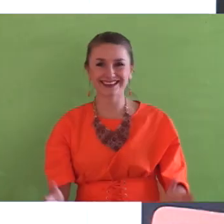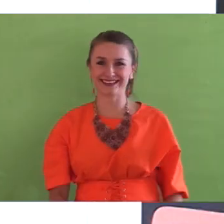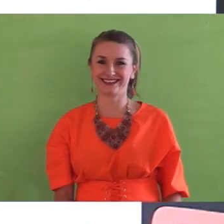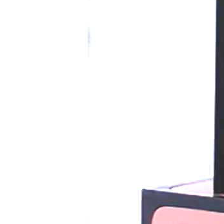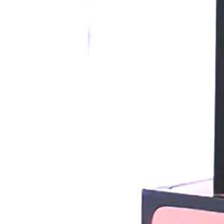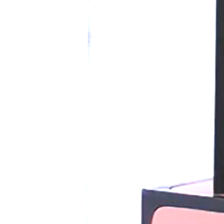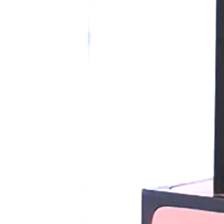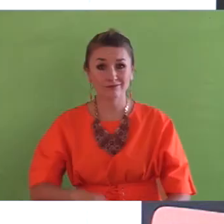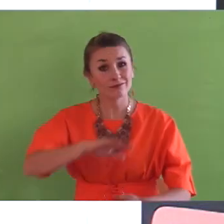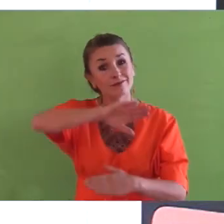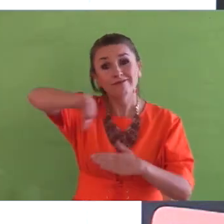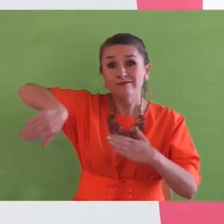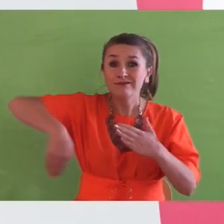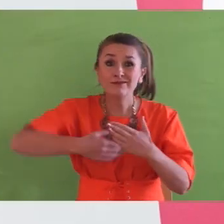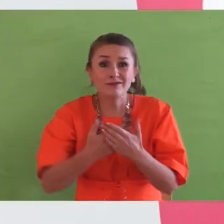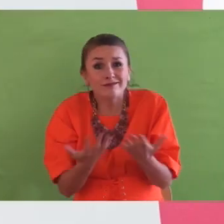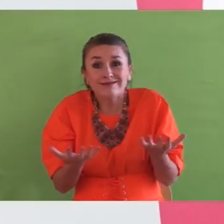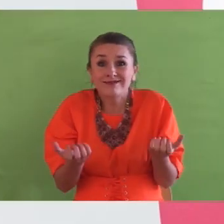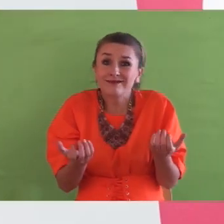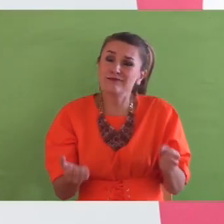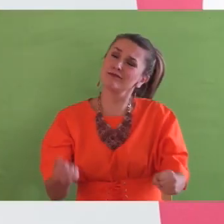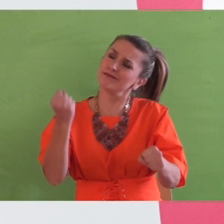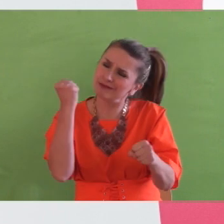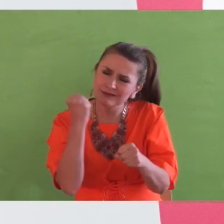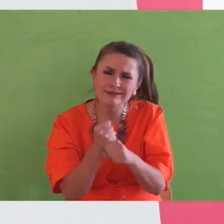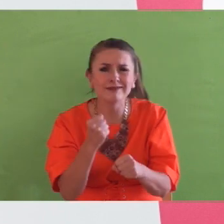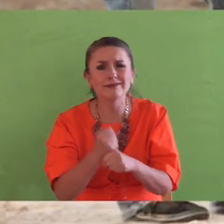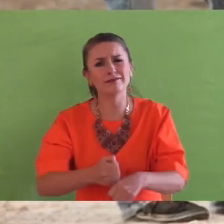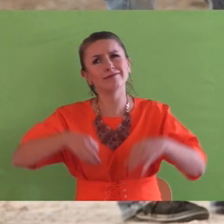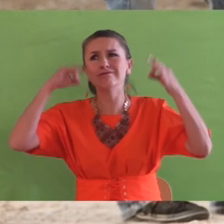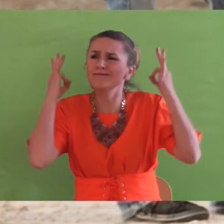economizar. Todos queremos un